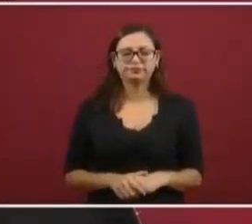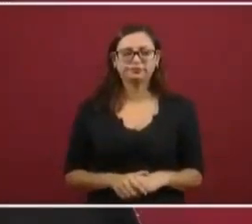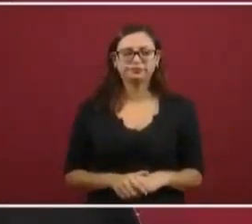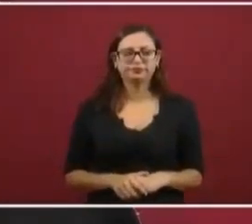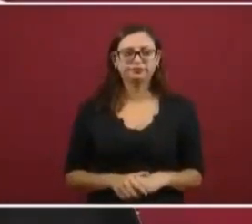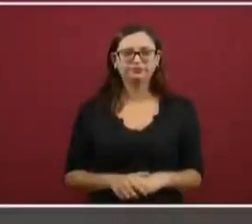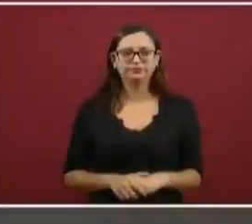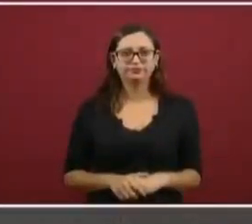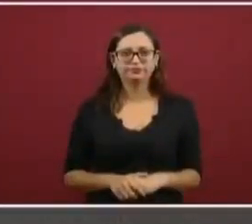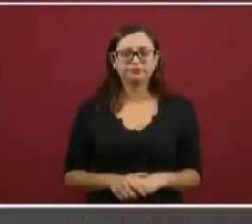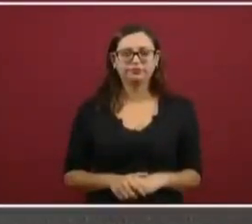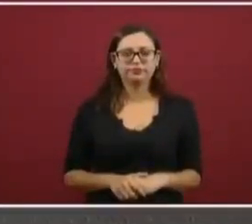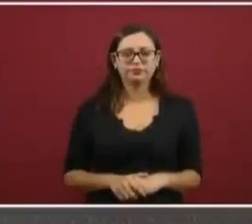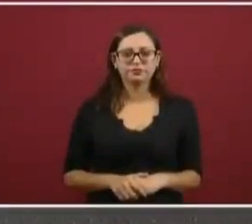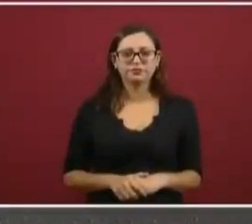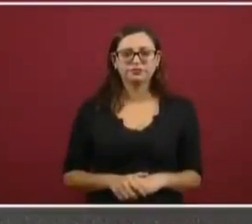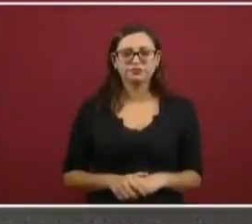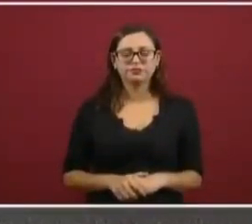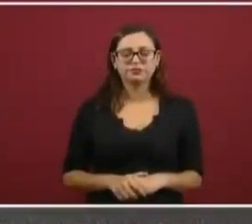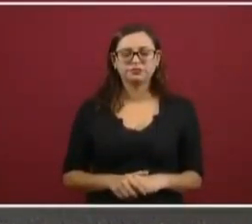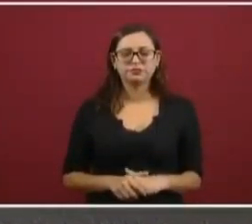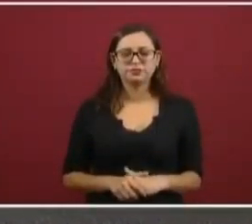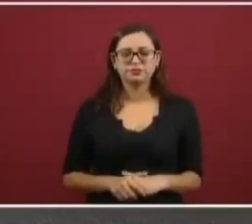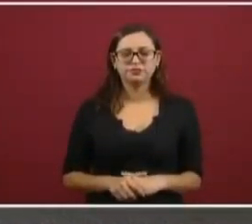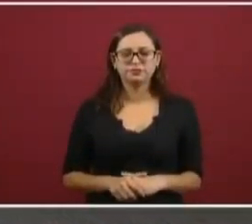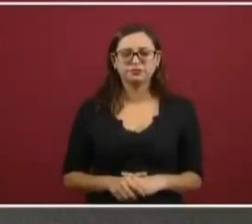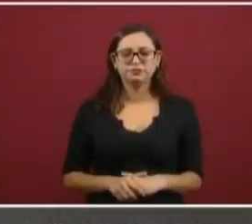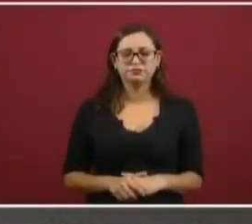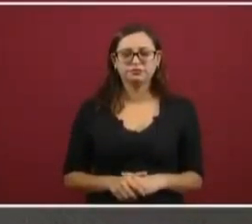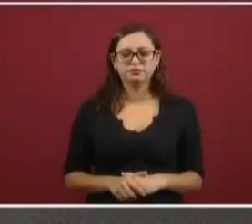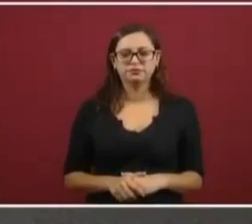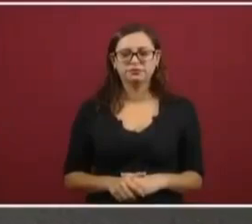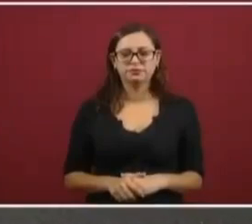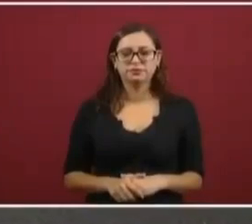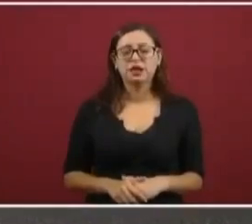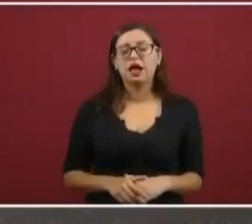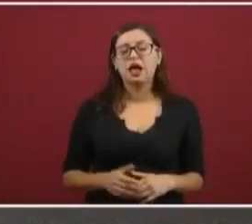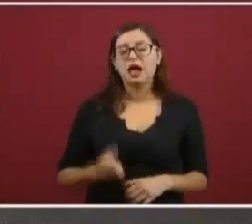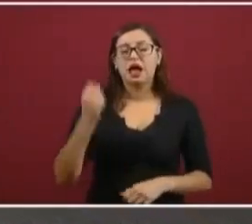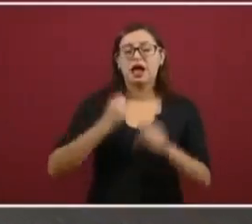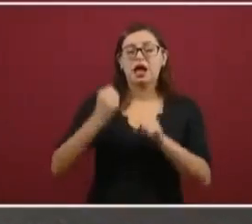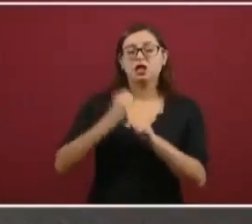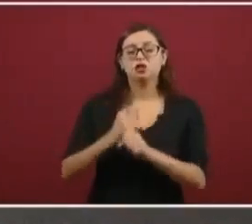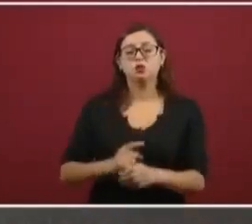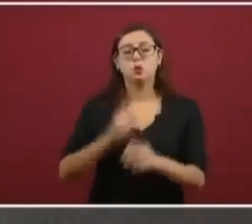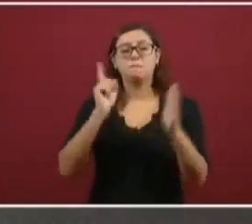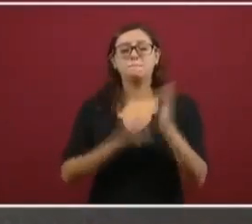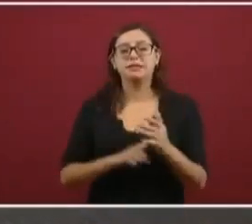Unidos ellos lograron su independencia en